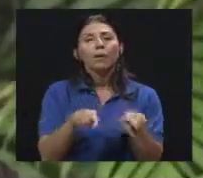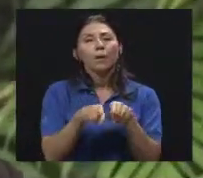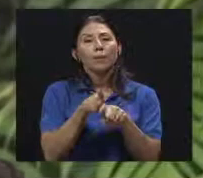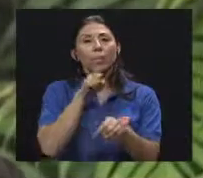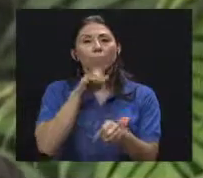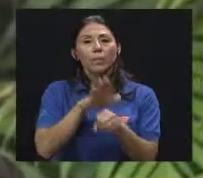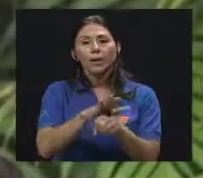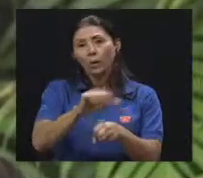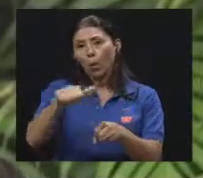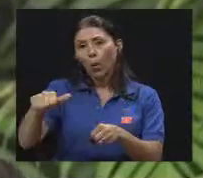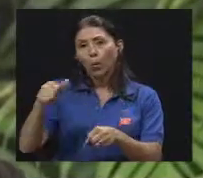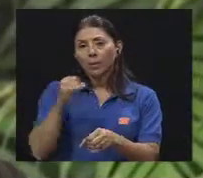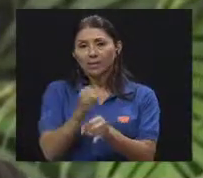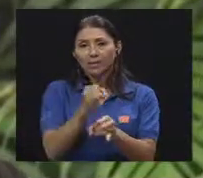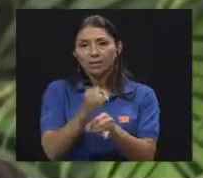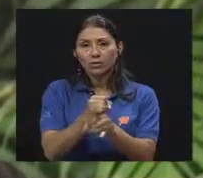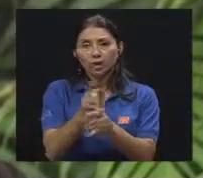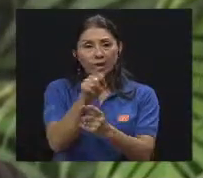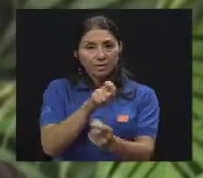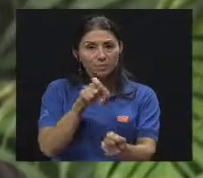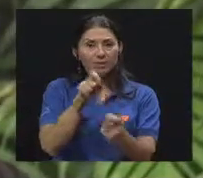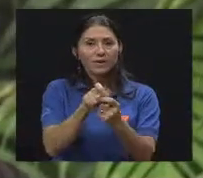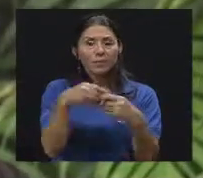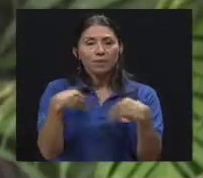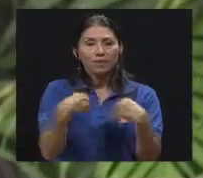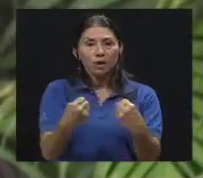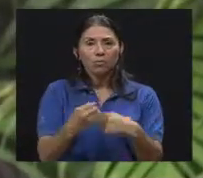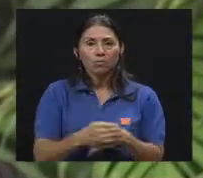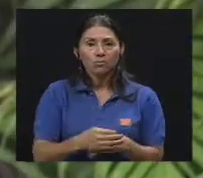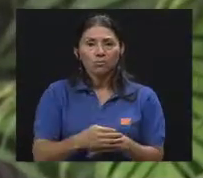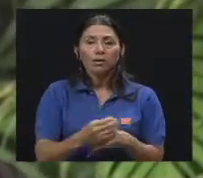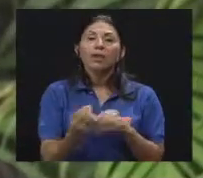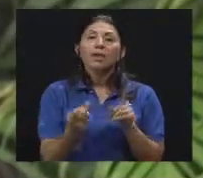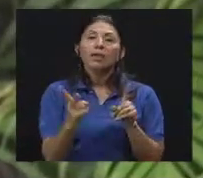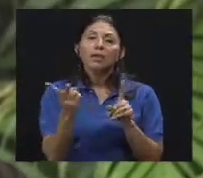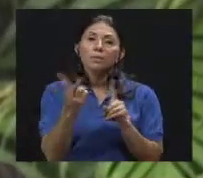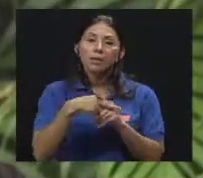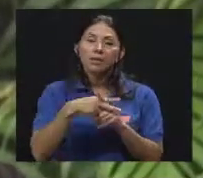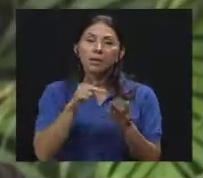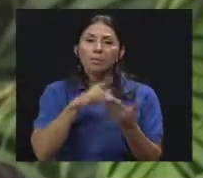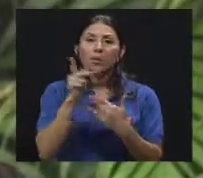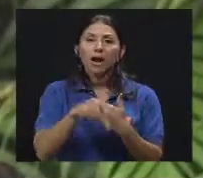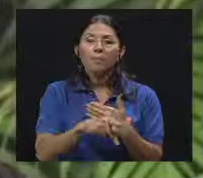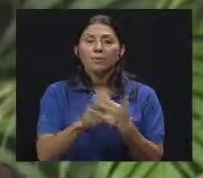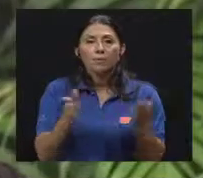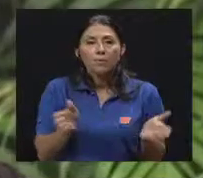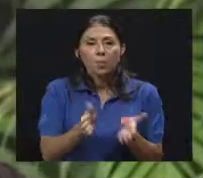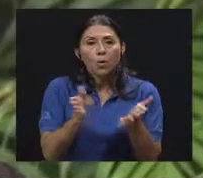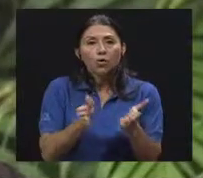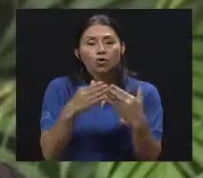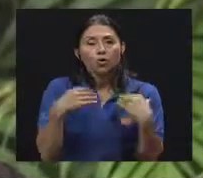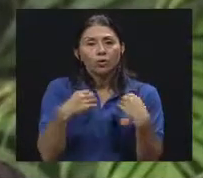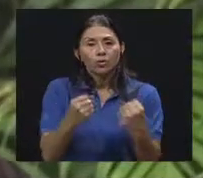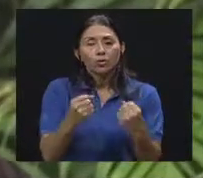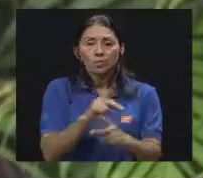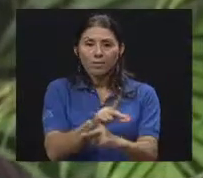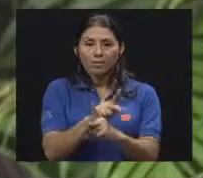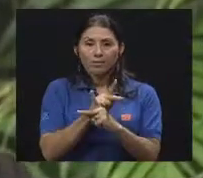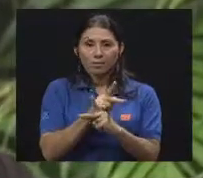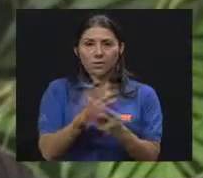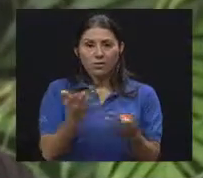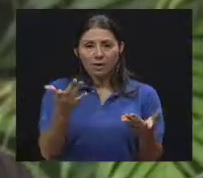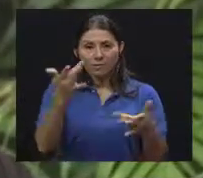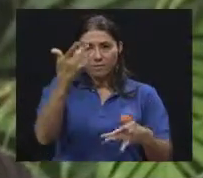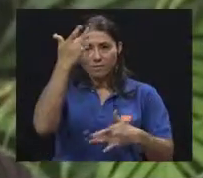¿verdad? Específicamente en lo que tiene que ver con salud, bueno, el implementar programas de promoción y prevención, ¿verdad? Que donde se